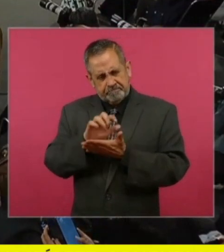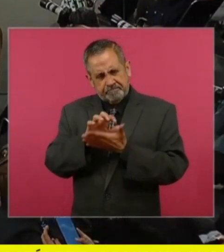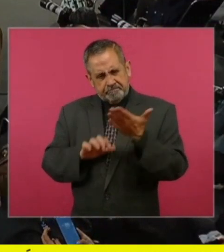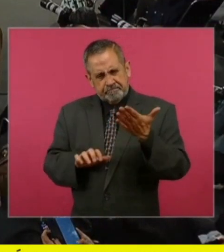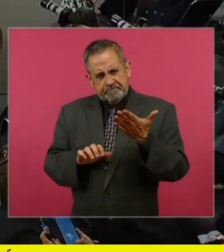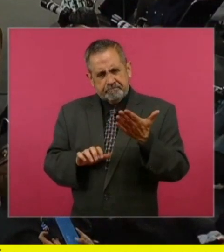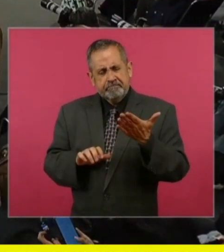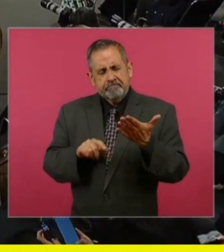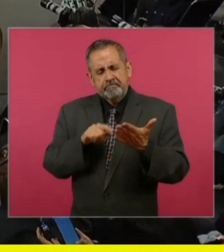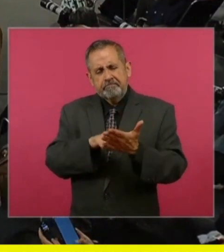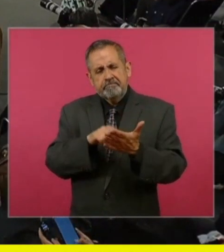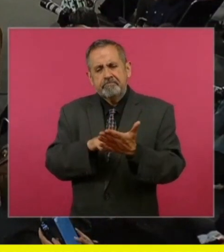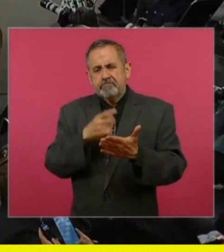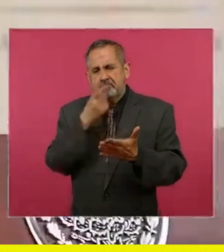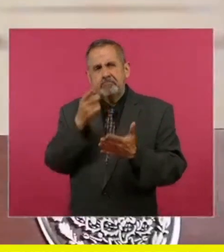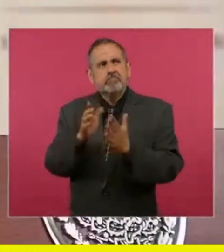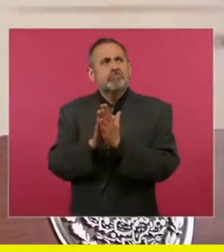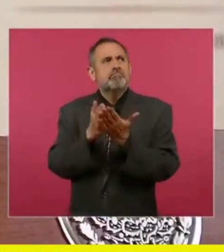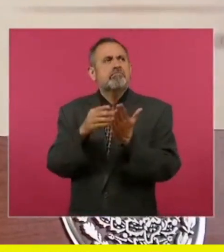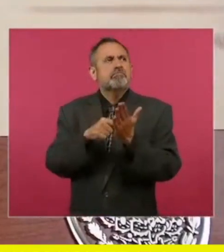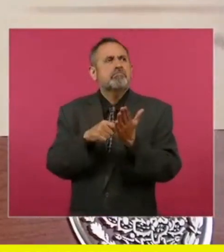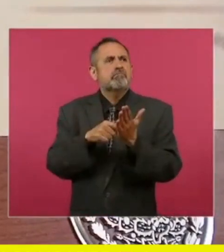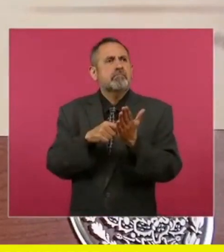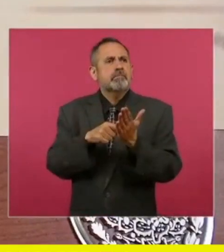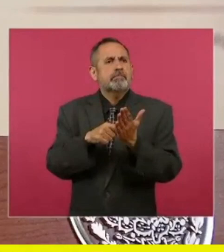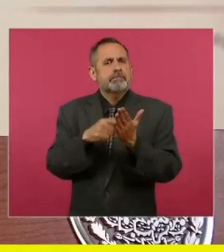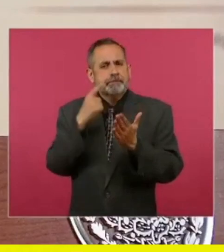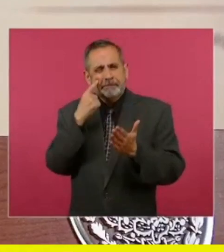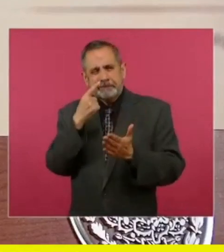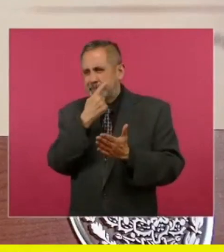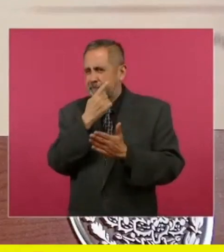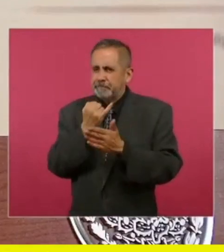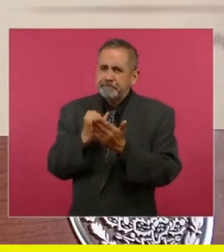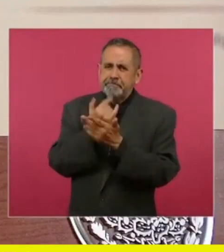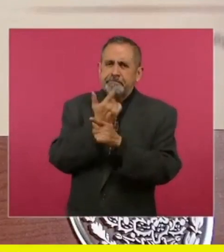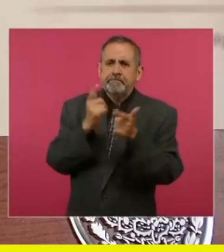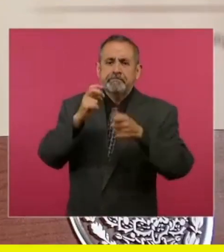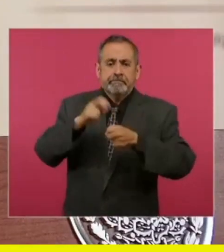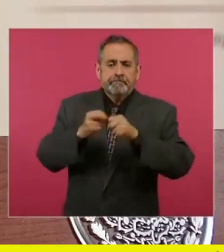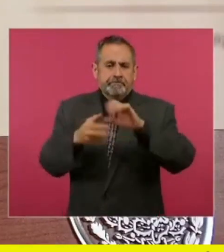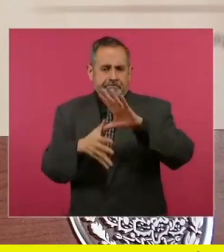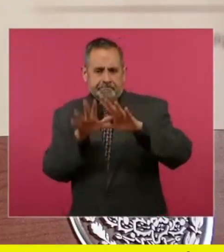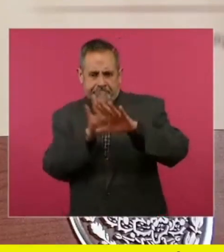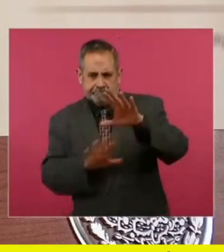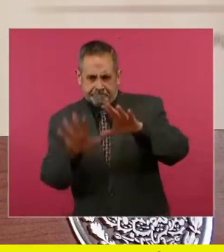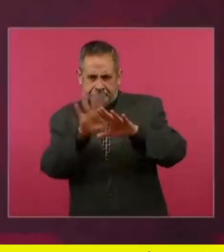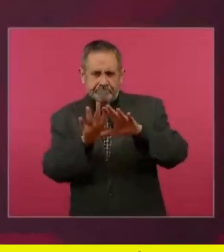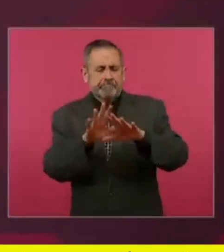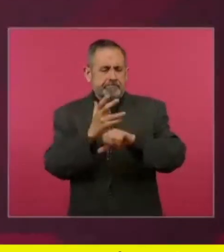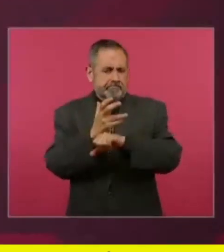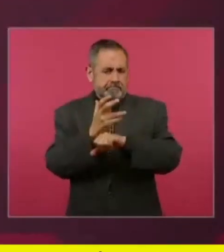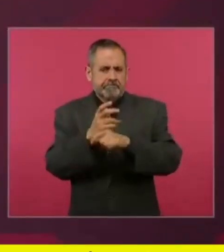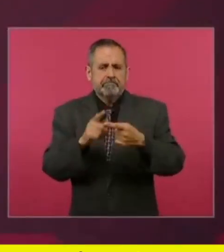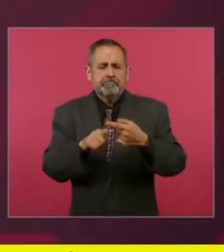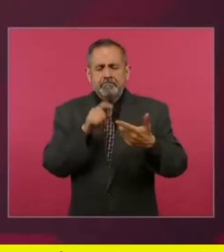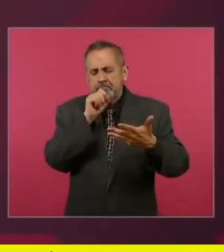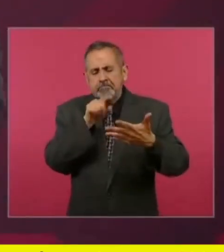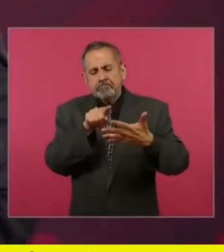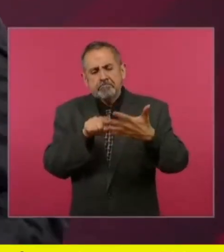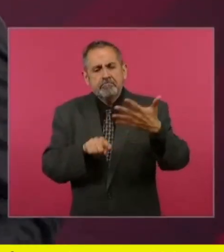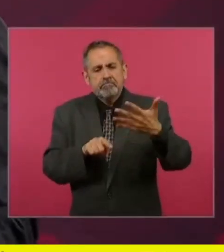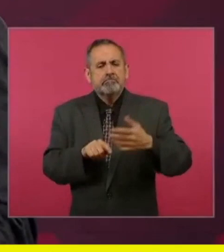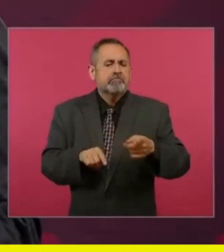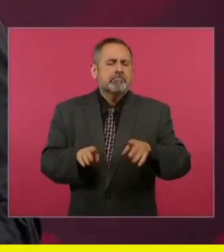que habla tiene un libro que se llama la democracia en América y habla de los